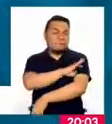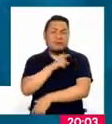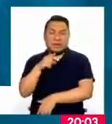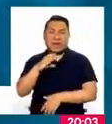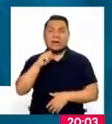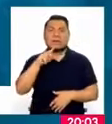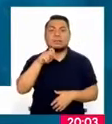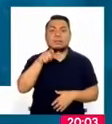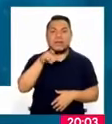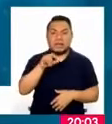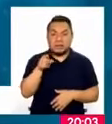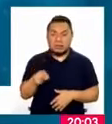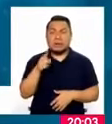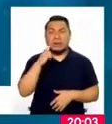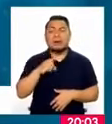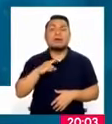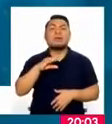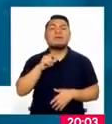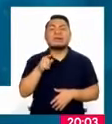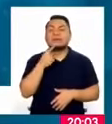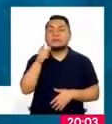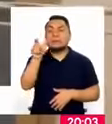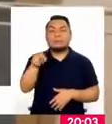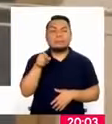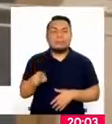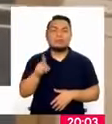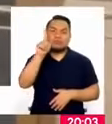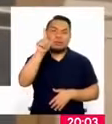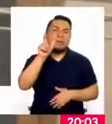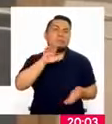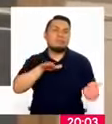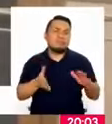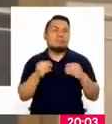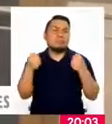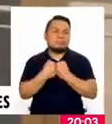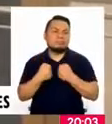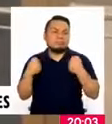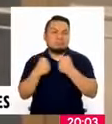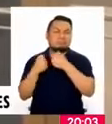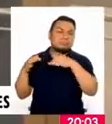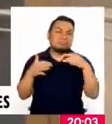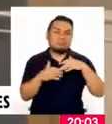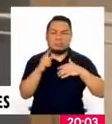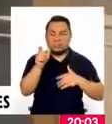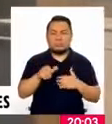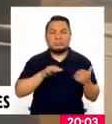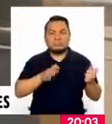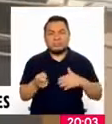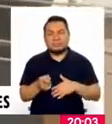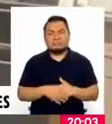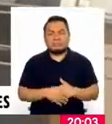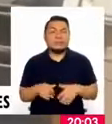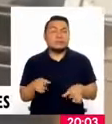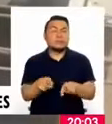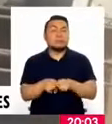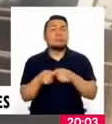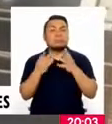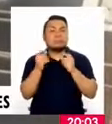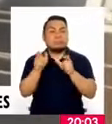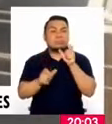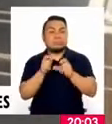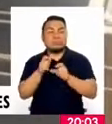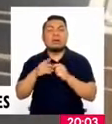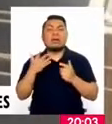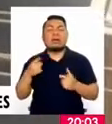Carabelí, Wilfredo Sánchez, al menos una persona perdió la vida a causa del violento enfrentamiento. Además, varios